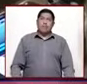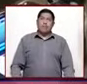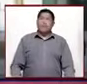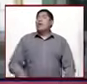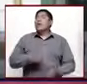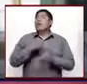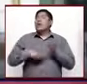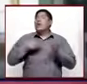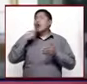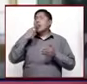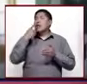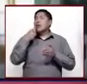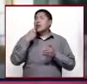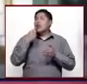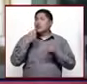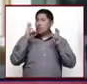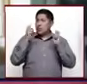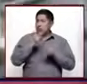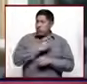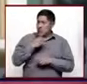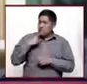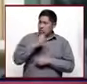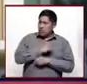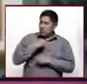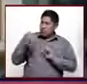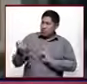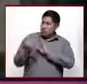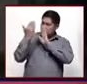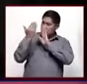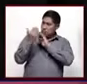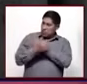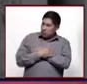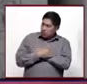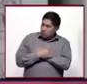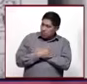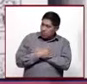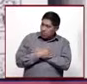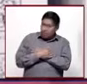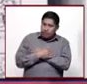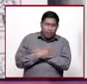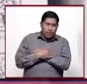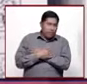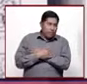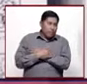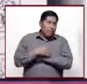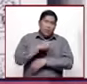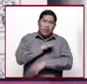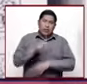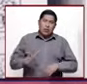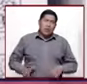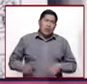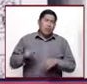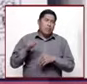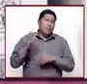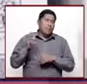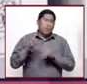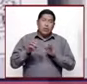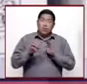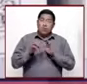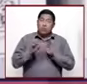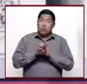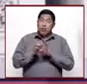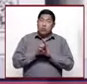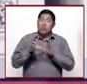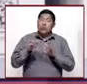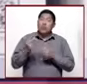¿Qué dicen estos últimos a propósito de este desafío? Al alcalde, que los supraestatales no son tomados en cuenta y no